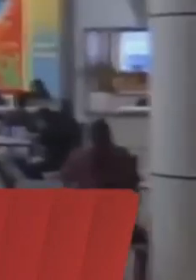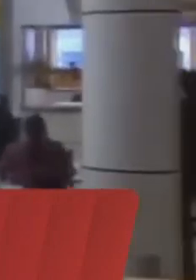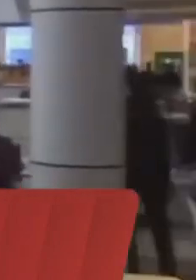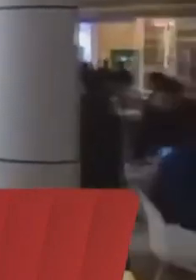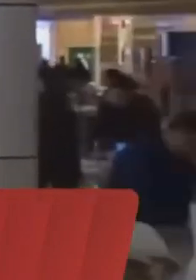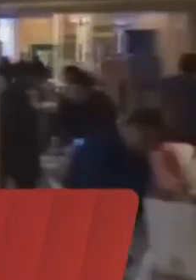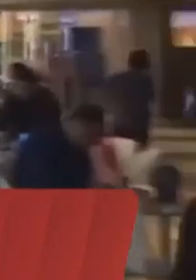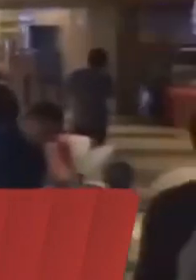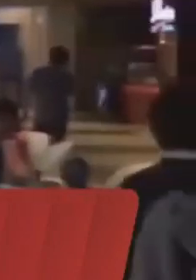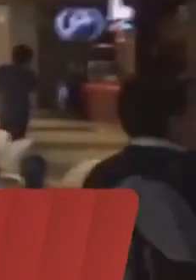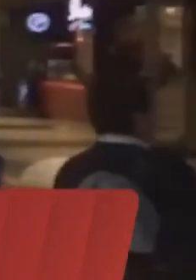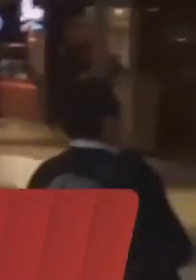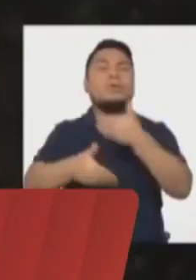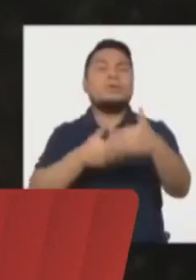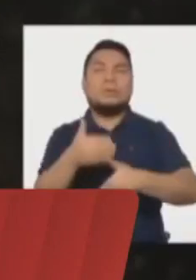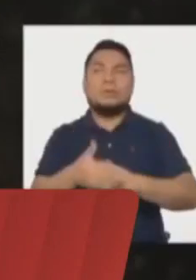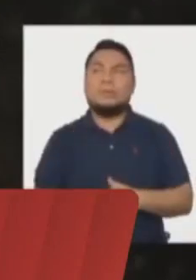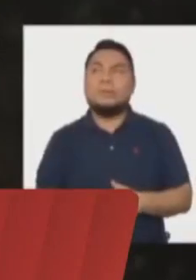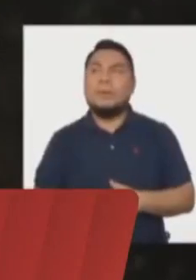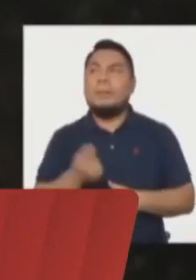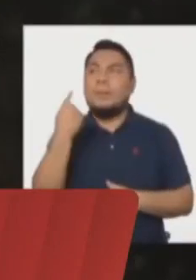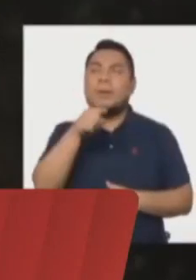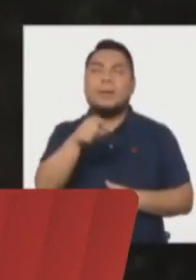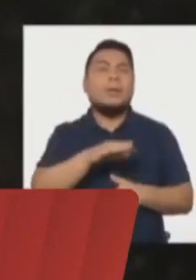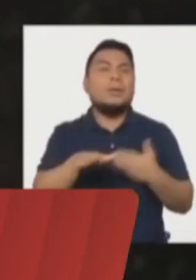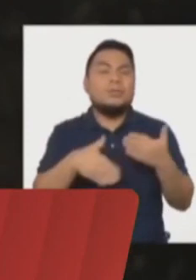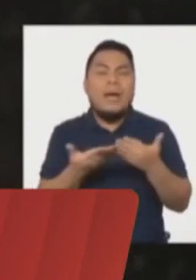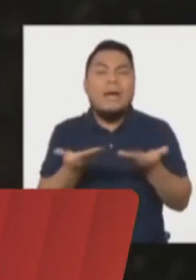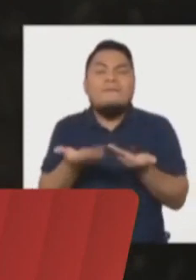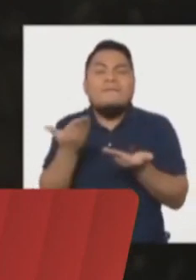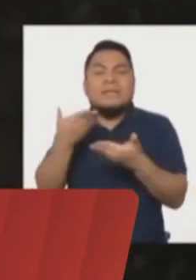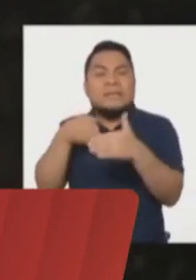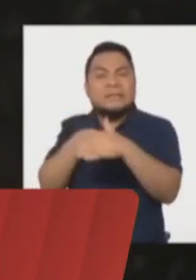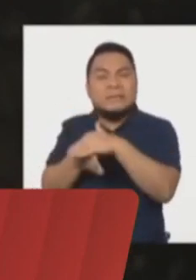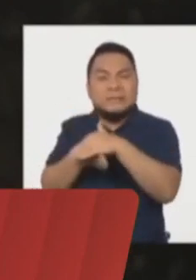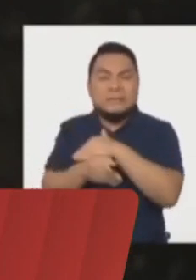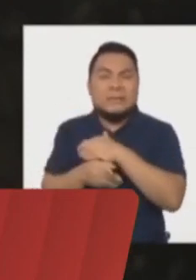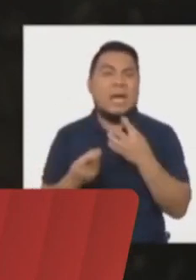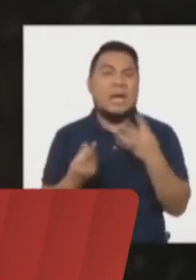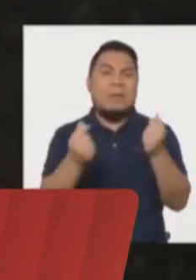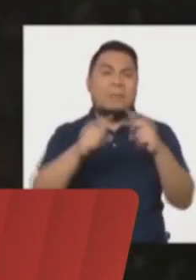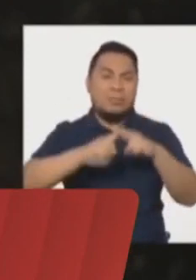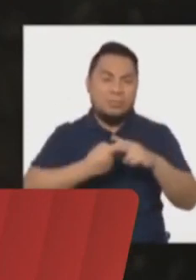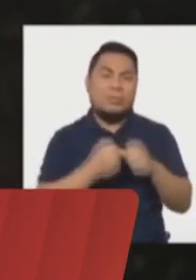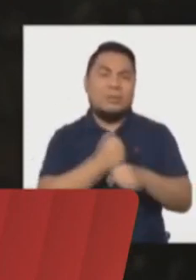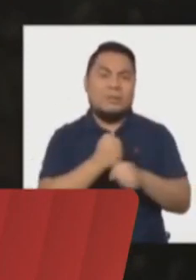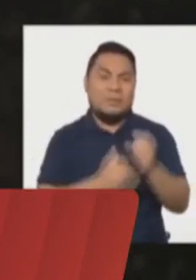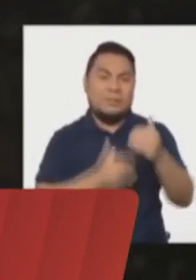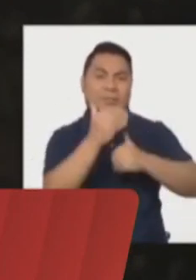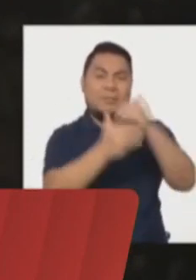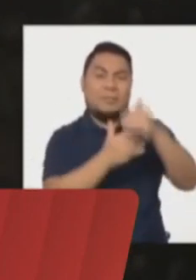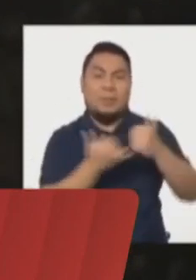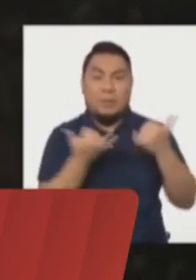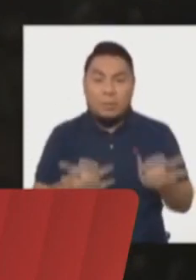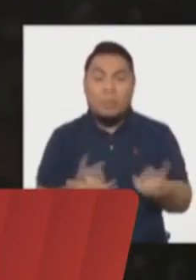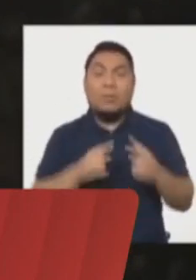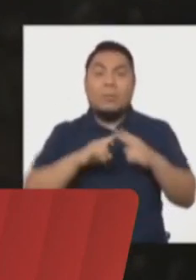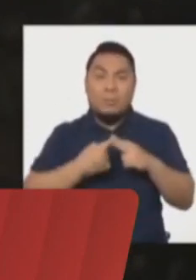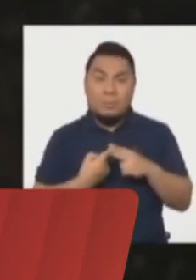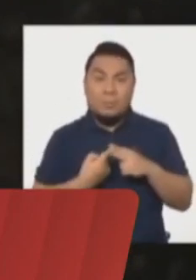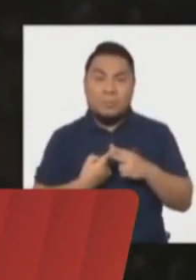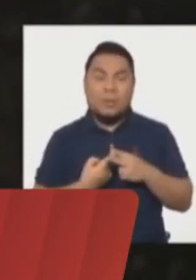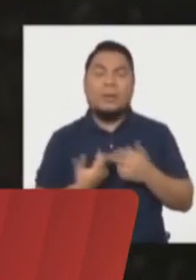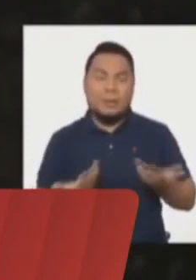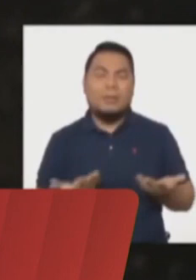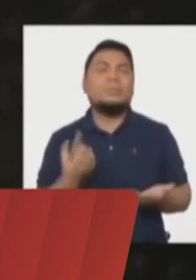sistema integrado del Ministerio de Salud. Para que sea de más fácil acceso y puedan iniciar más prontamente. Hoy, para que puedan iniciar,